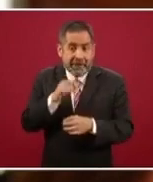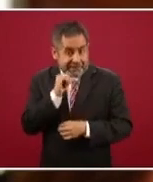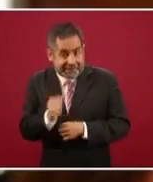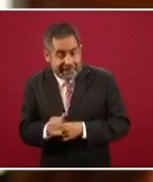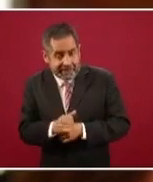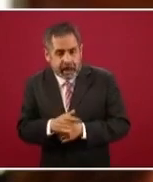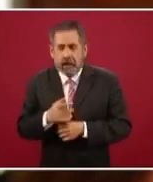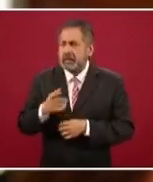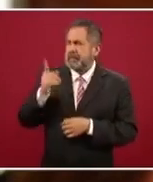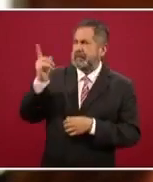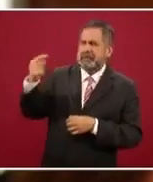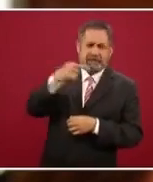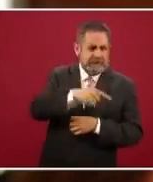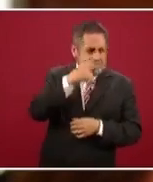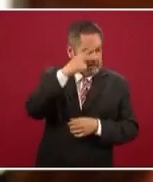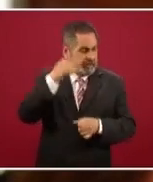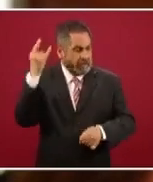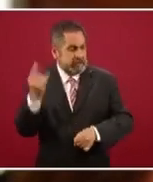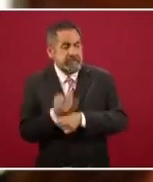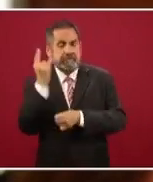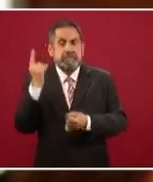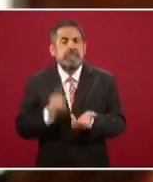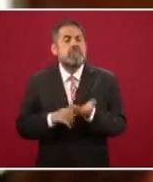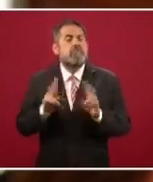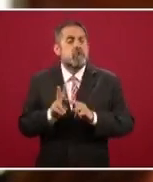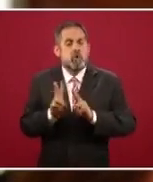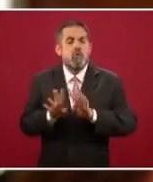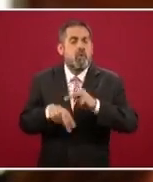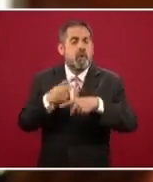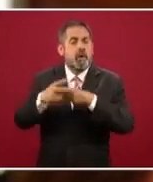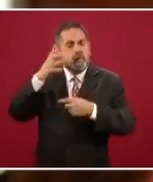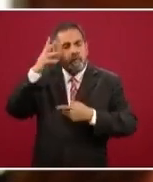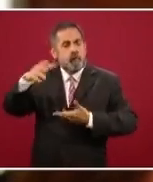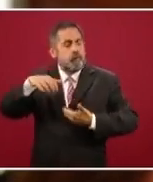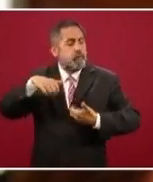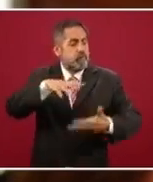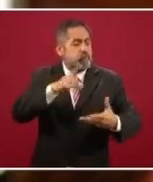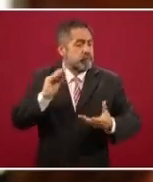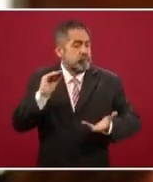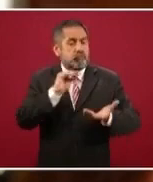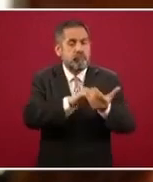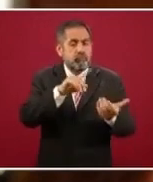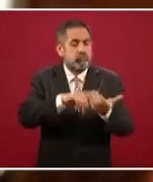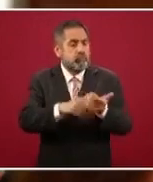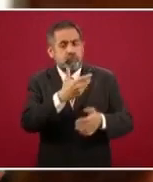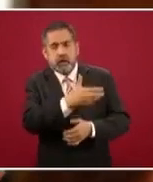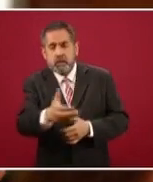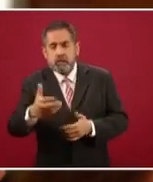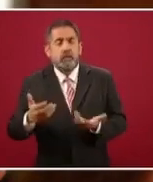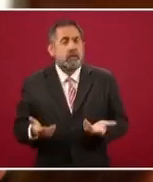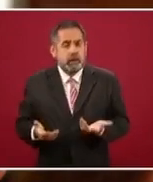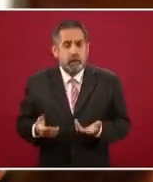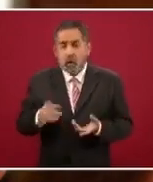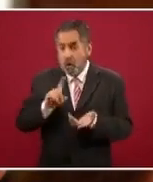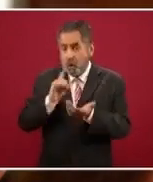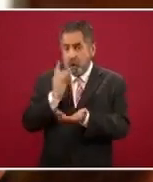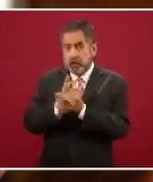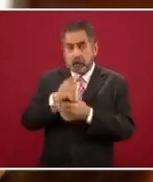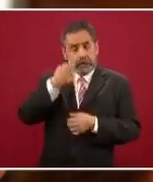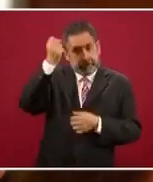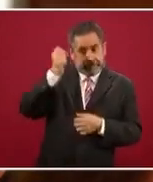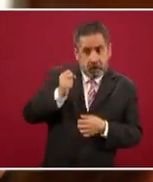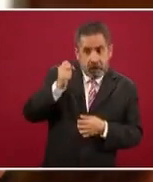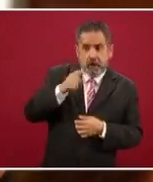en la credibilidad de la banca nacional para el financiamiento futuro de las cosechas, de las siembras, no solo en Sinaloa. La